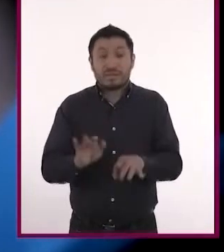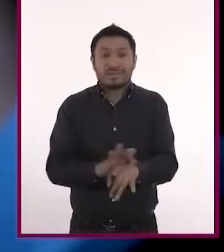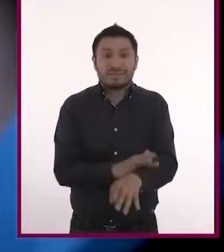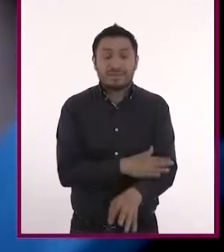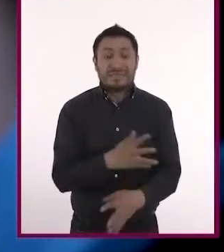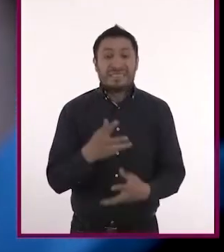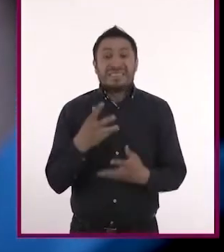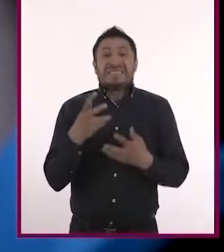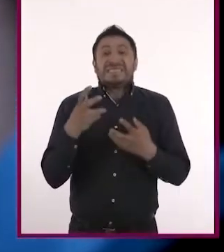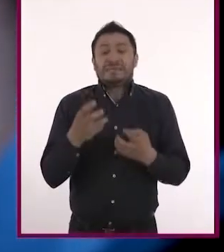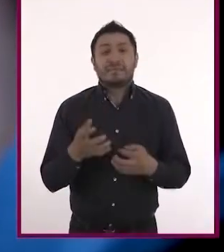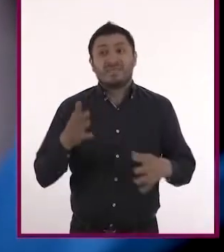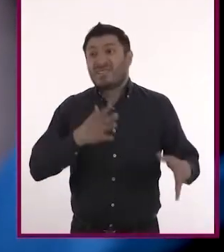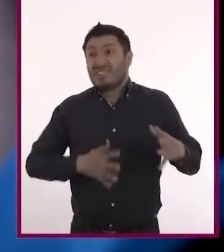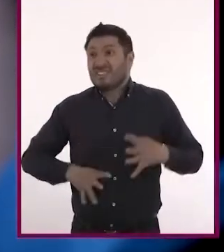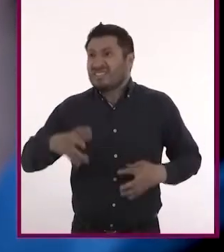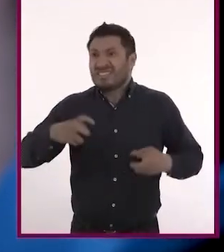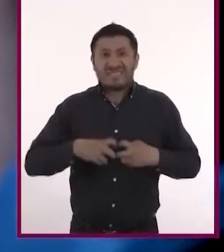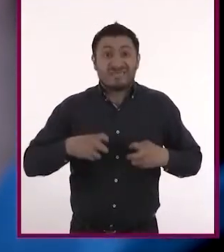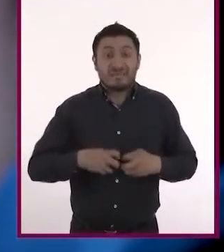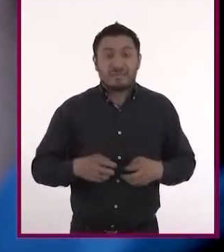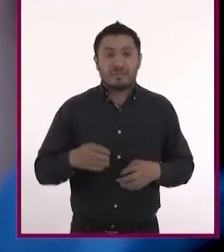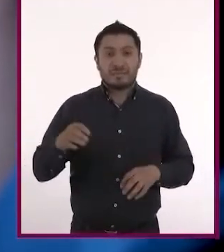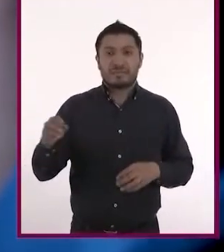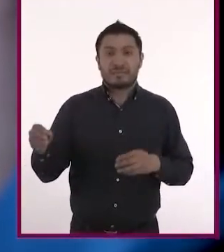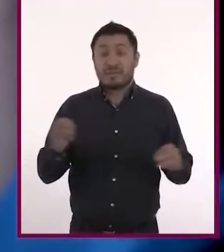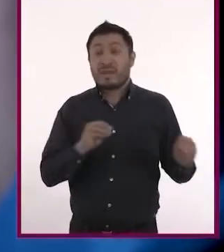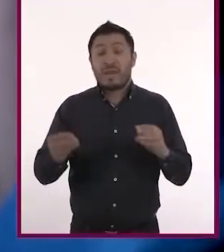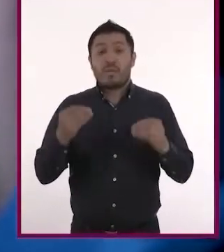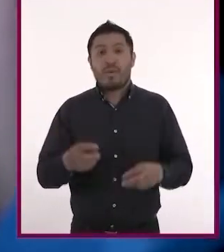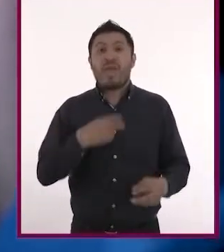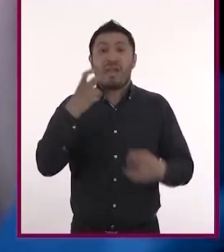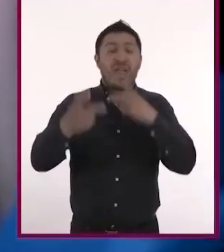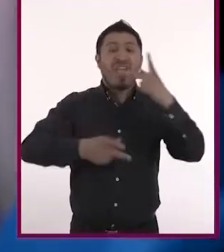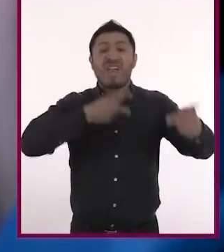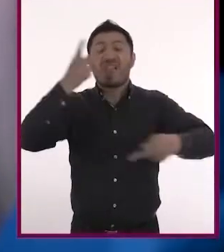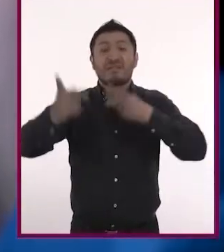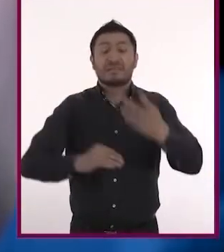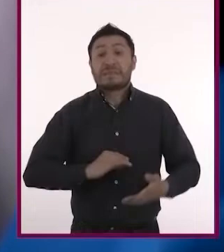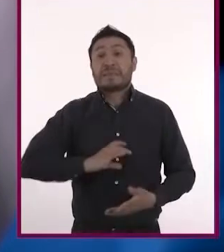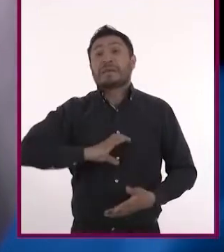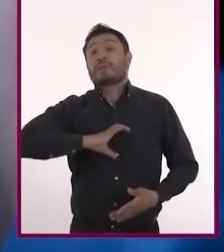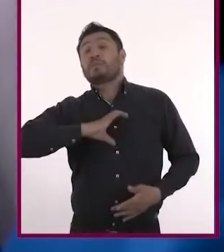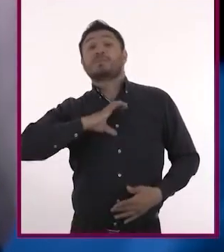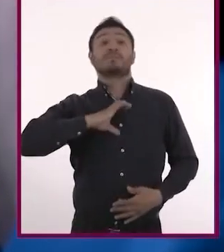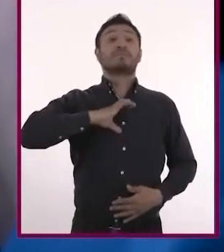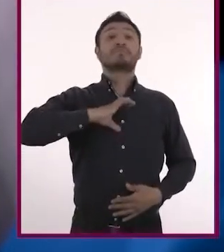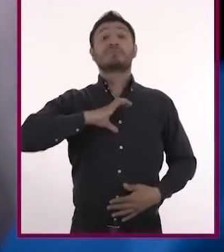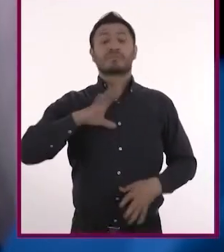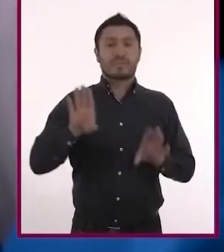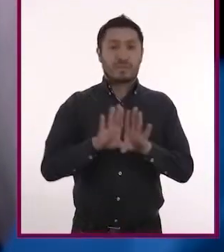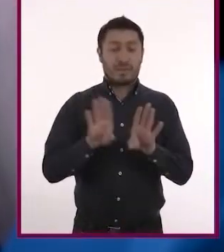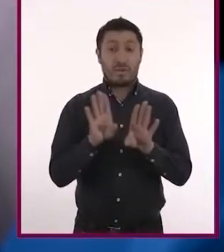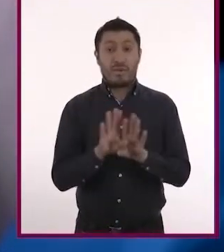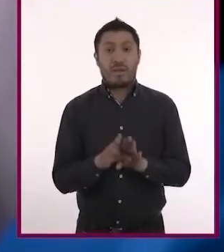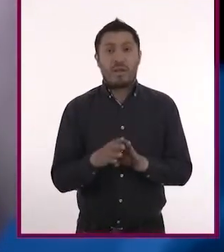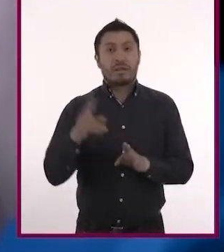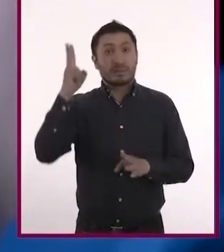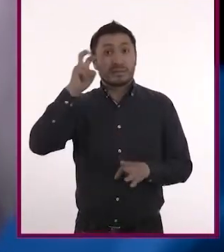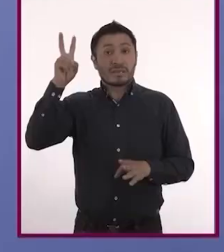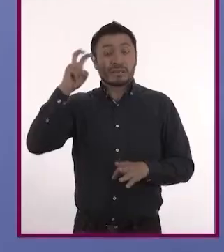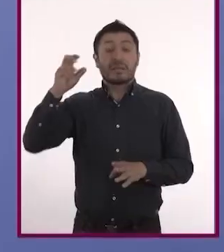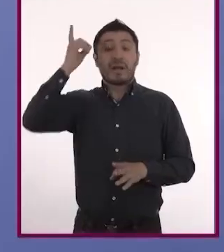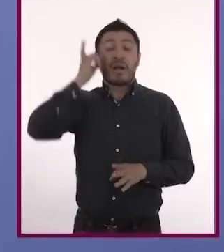ánimo exaltado o irritable, hiperactividad, verborrea, autoestima elevada y una disminución de la necesidad de